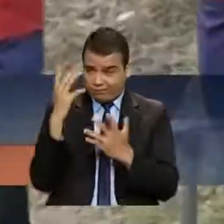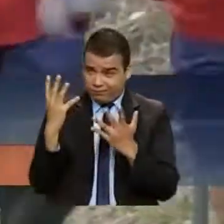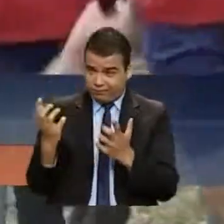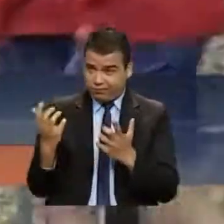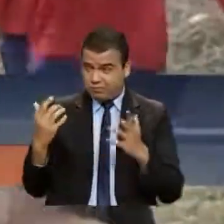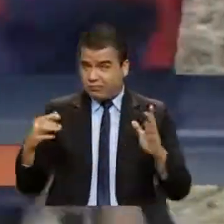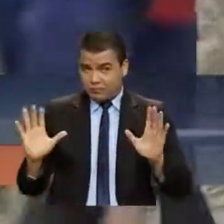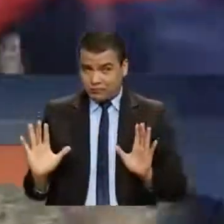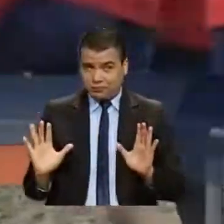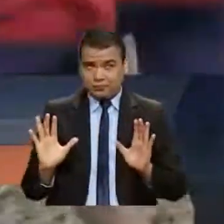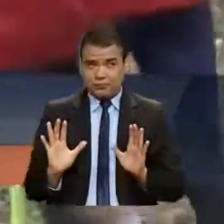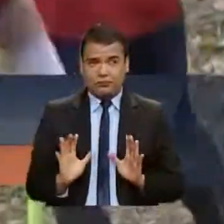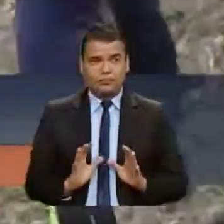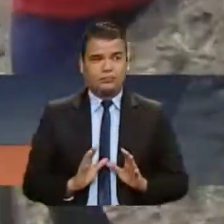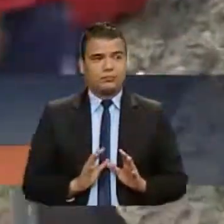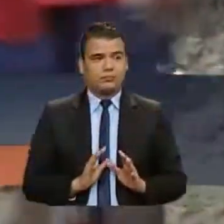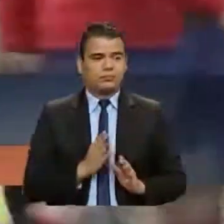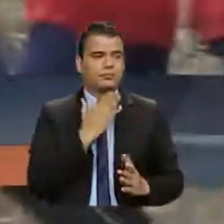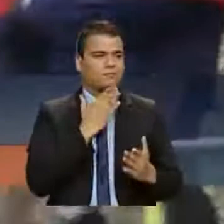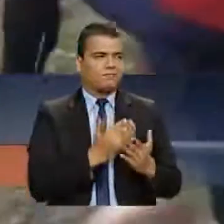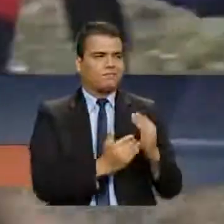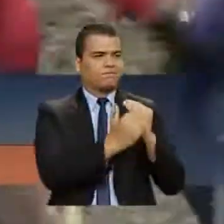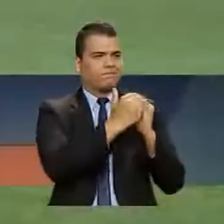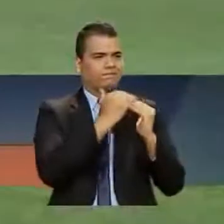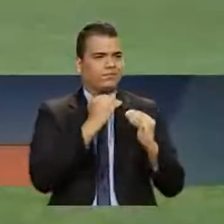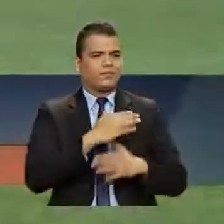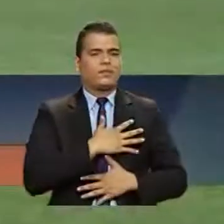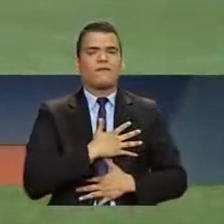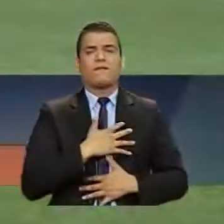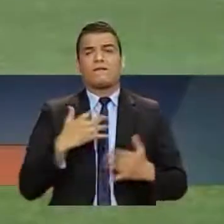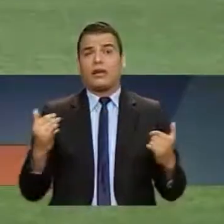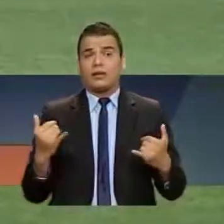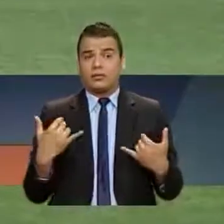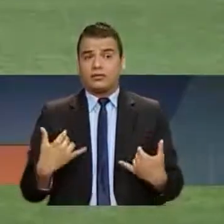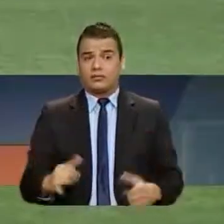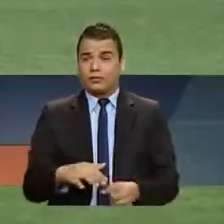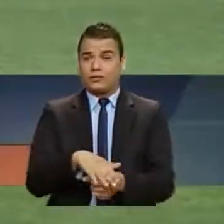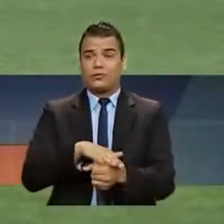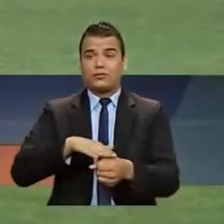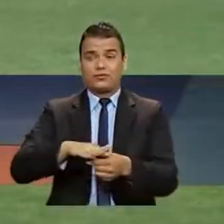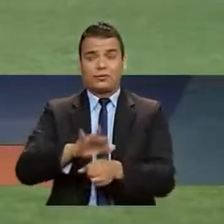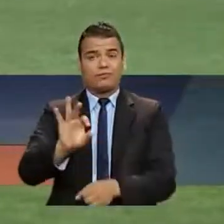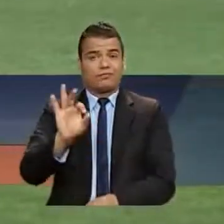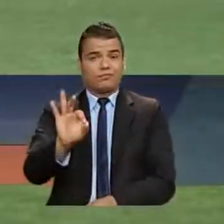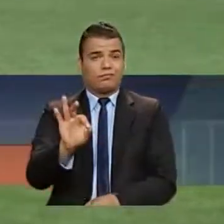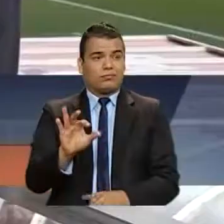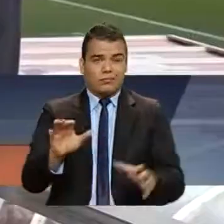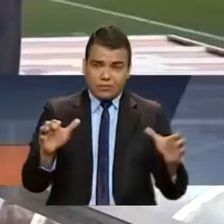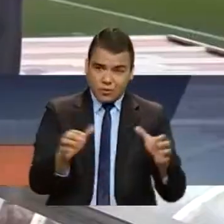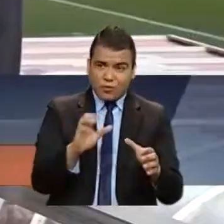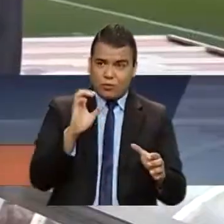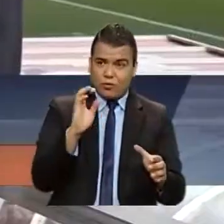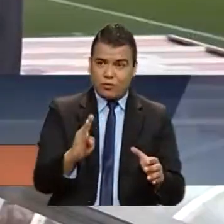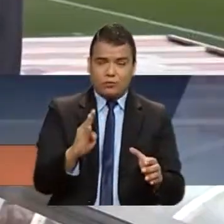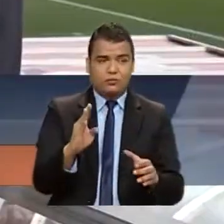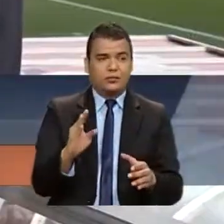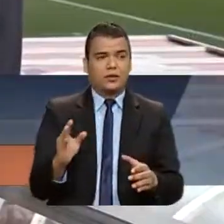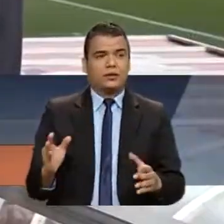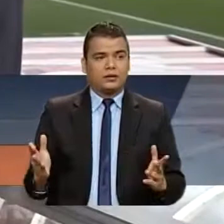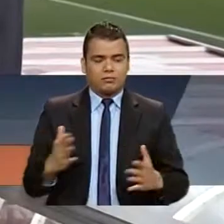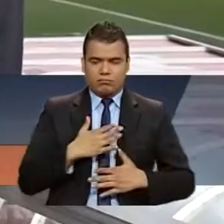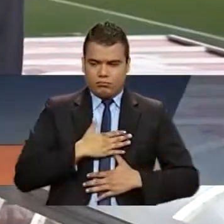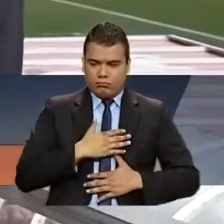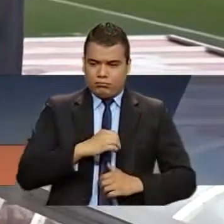Gracias, Dinas, por la invitación y feliz por el momento que estamos pasando como club y en lo